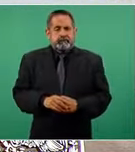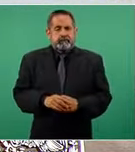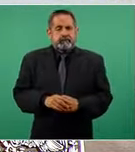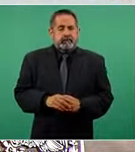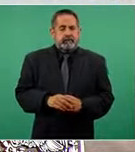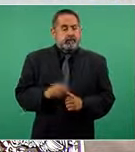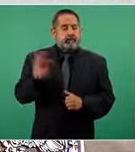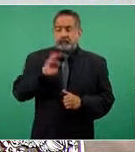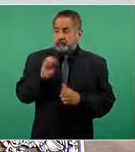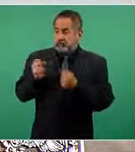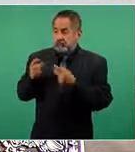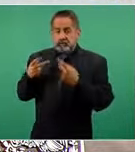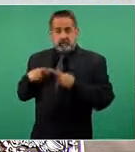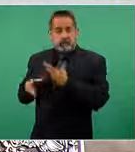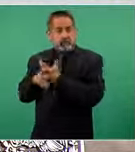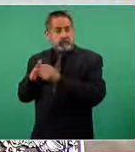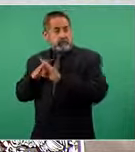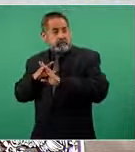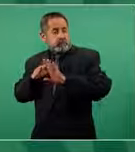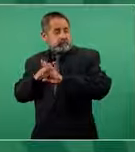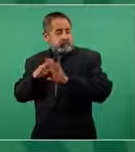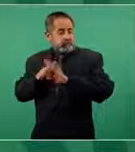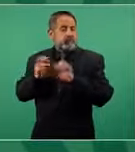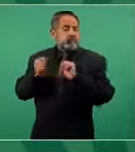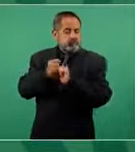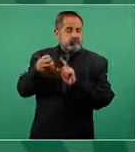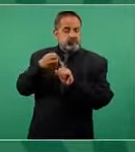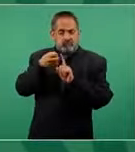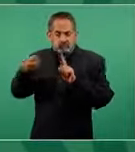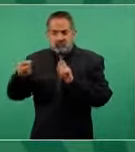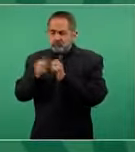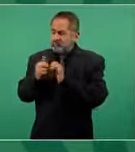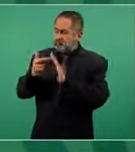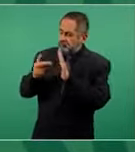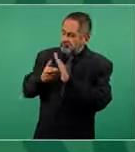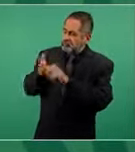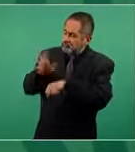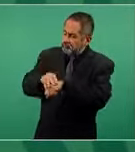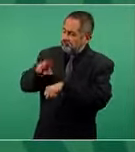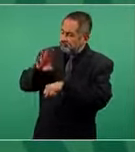un flujo migratorio ordenado, regular,